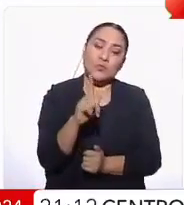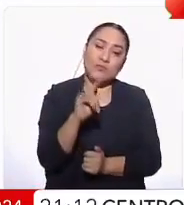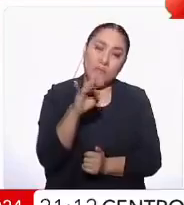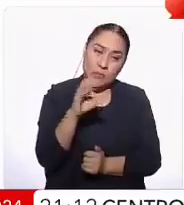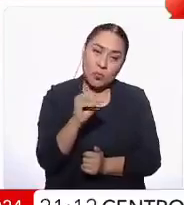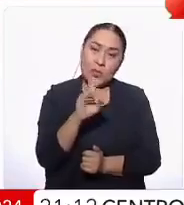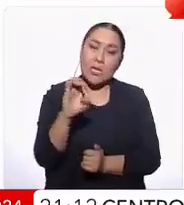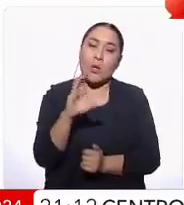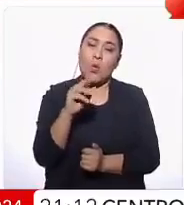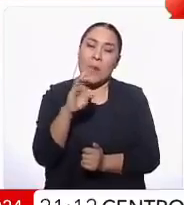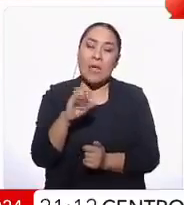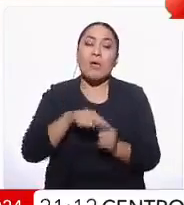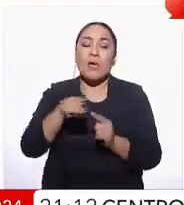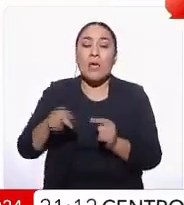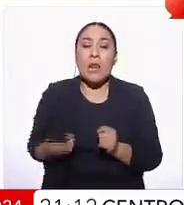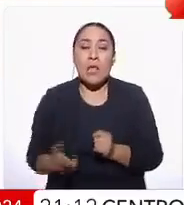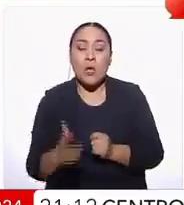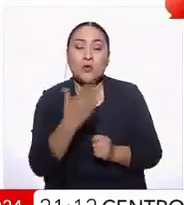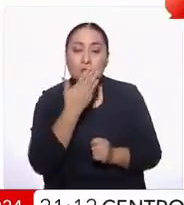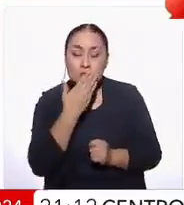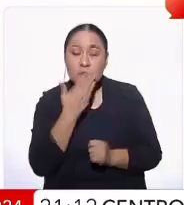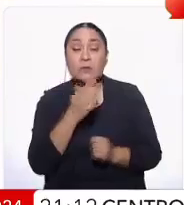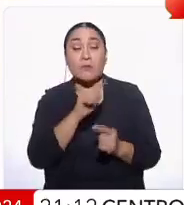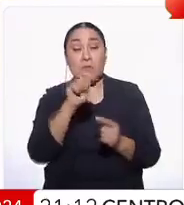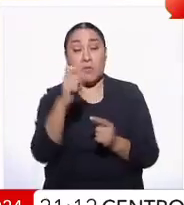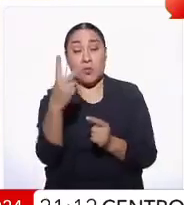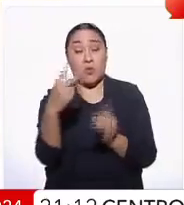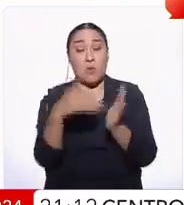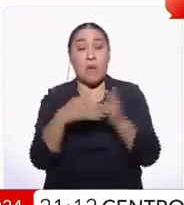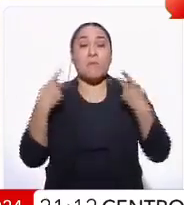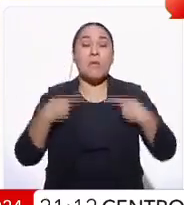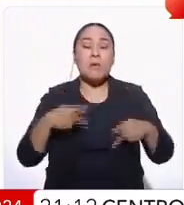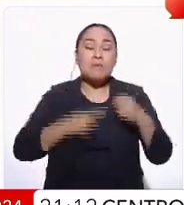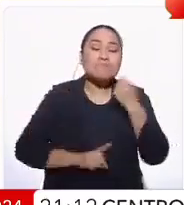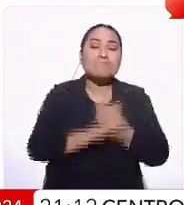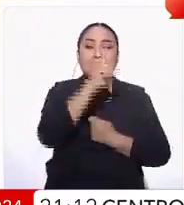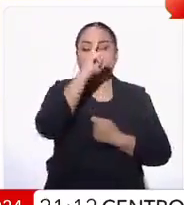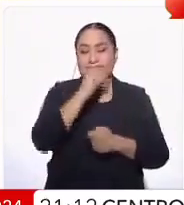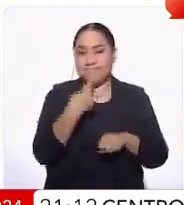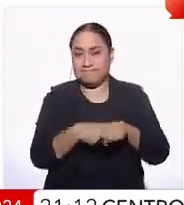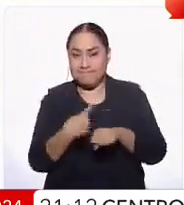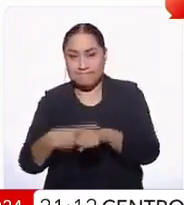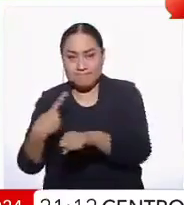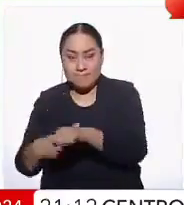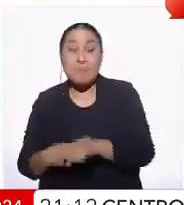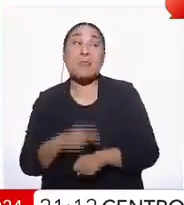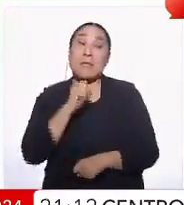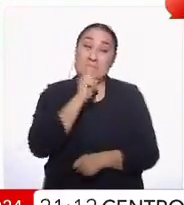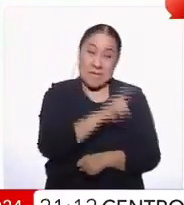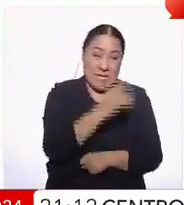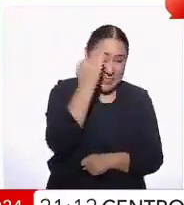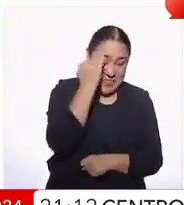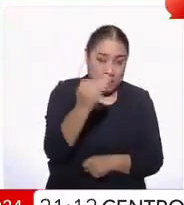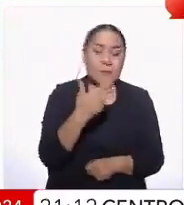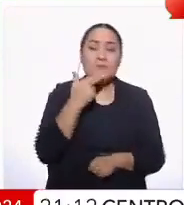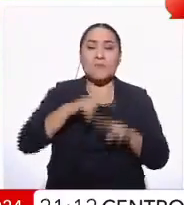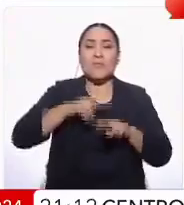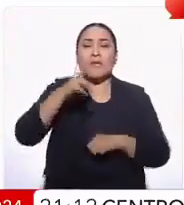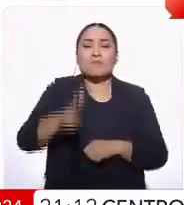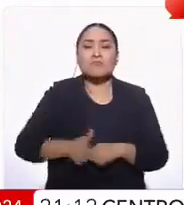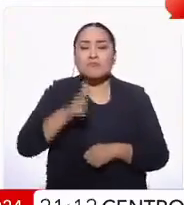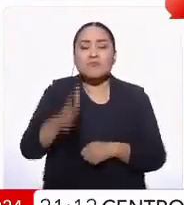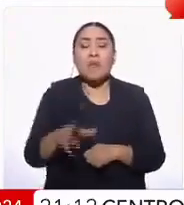ríos Sonora y Bacanuchi. Más de 22,000 personas fueron afectadas. Ese mismo año, un tren cargado